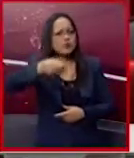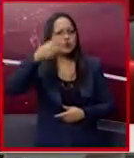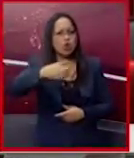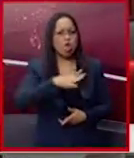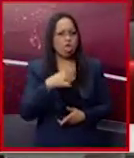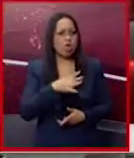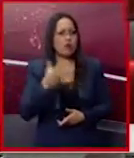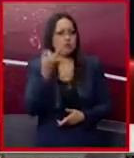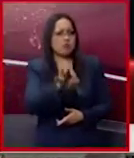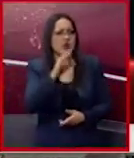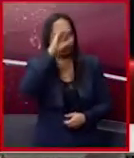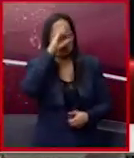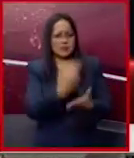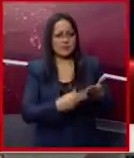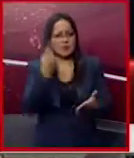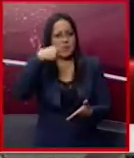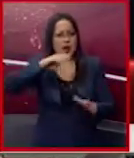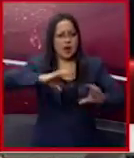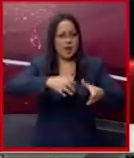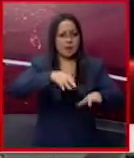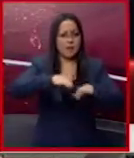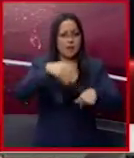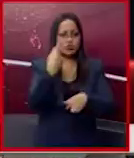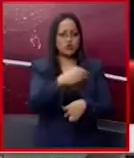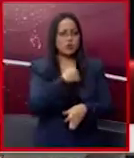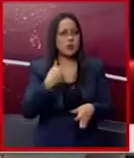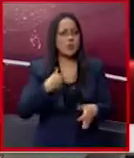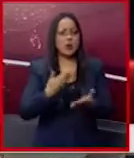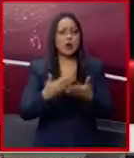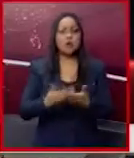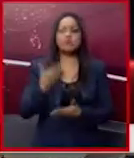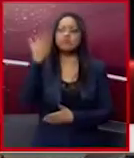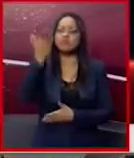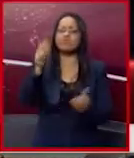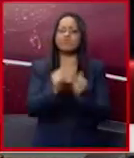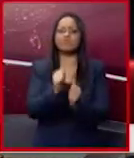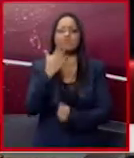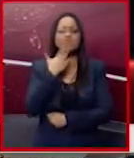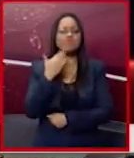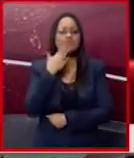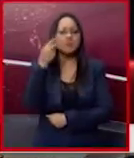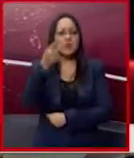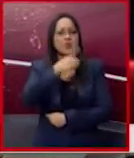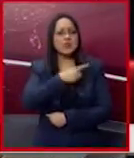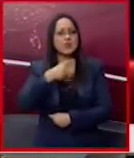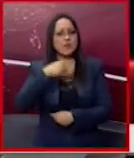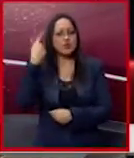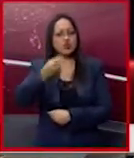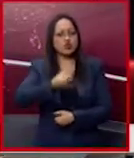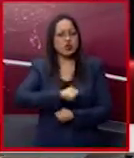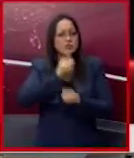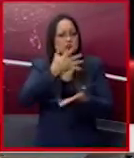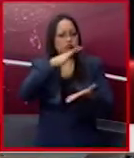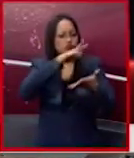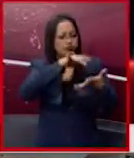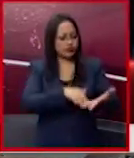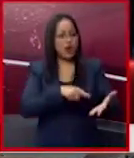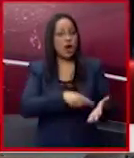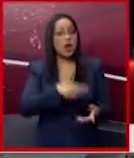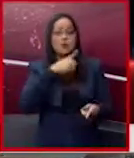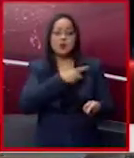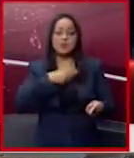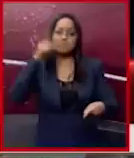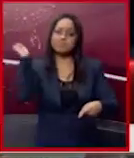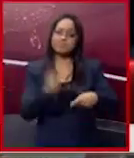denostativa contra la comisión y el trabajo de sus integrantes y solicito amablemente que se borren esas expresiones del diario de los debates